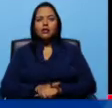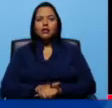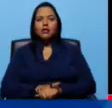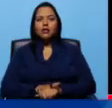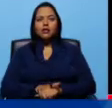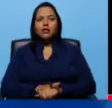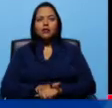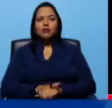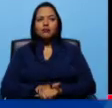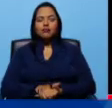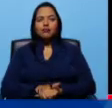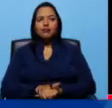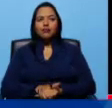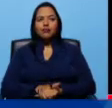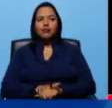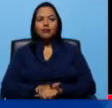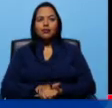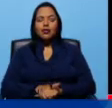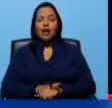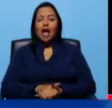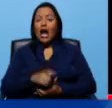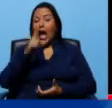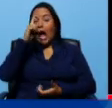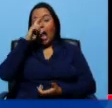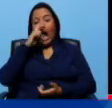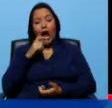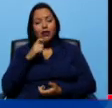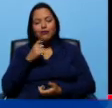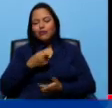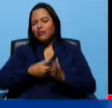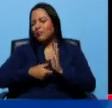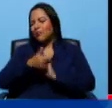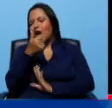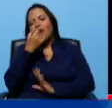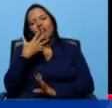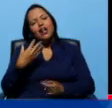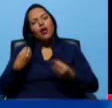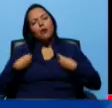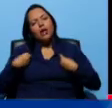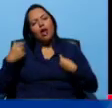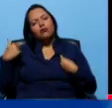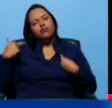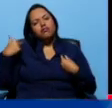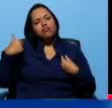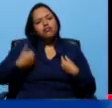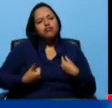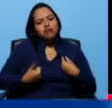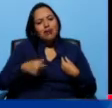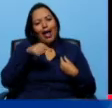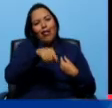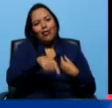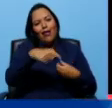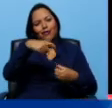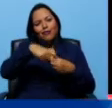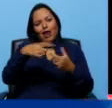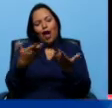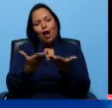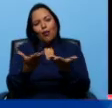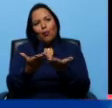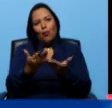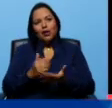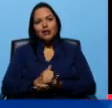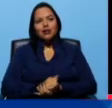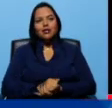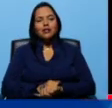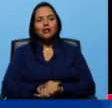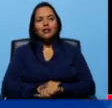porque los años más hermosos de la vida son los años estudiantiles.